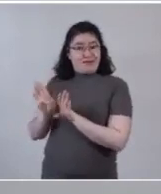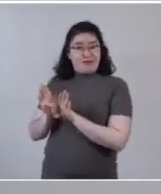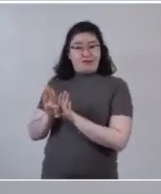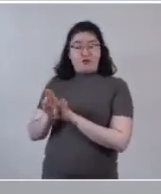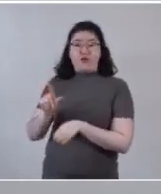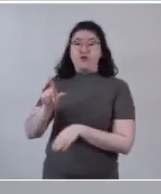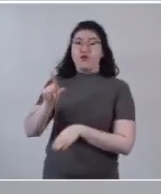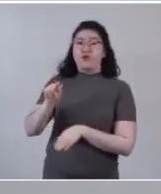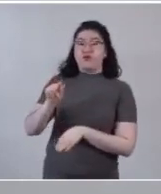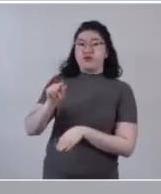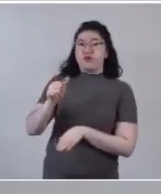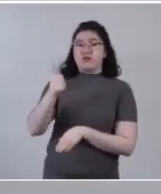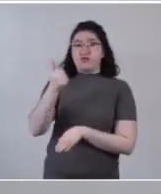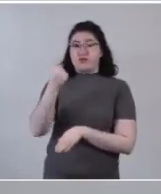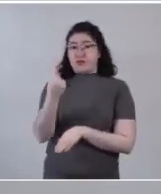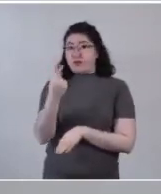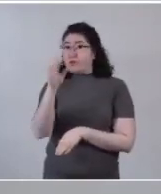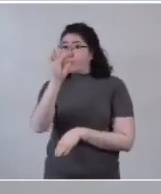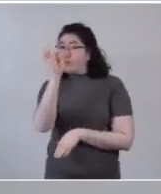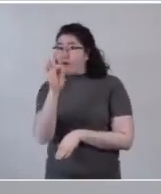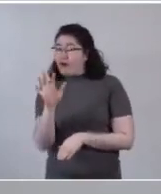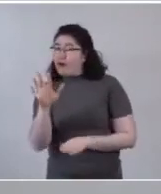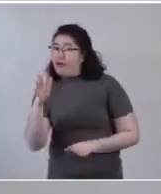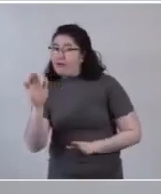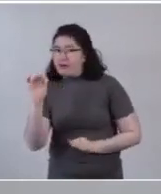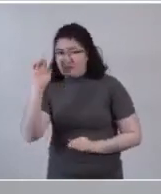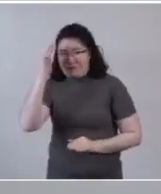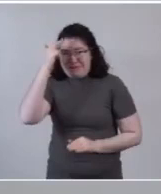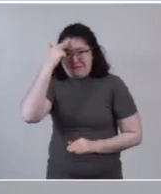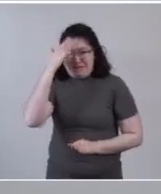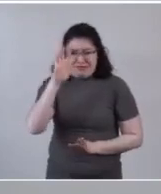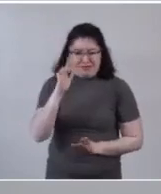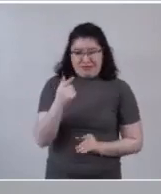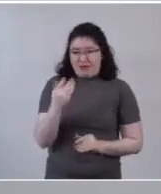del 71%, si no mal recuerdo, a